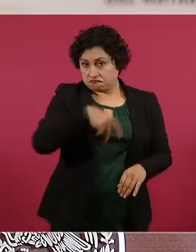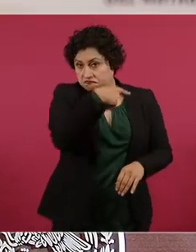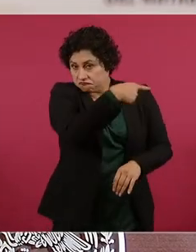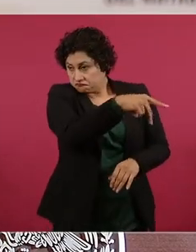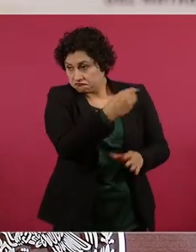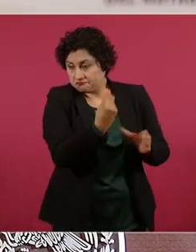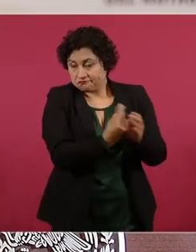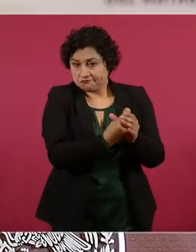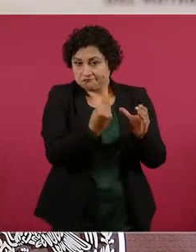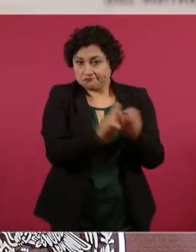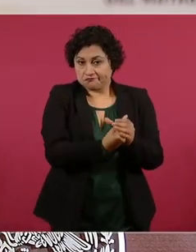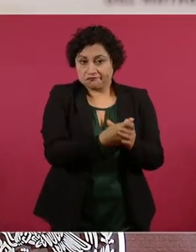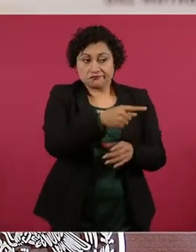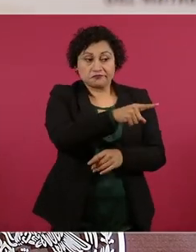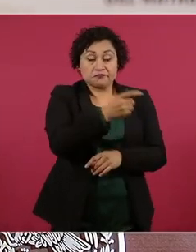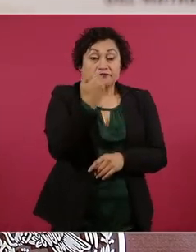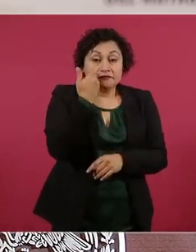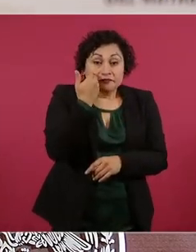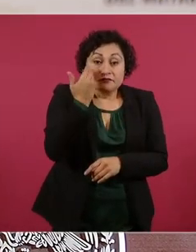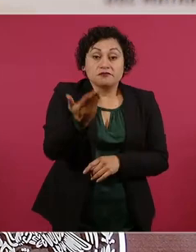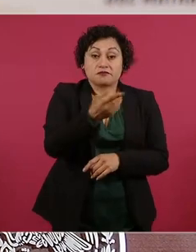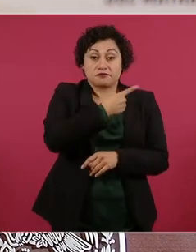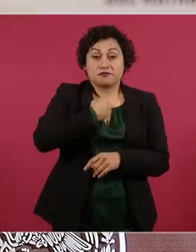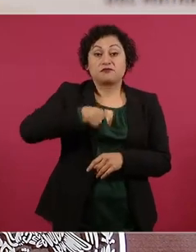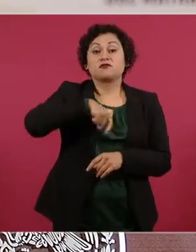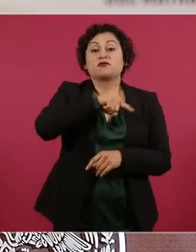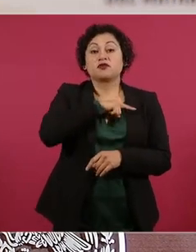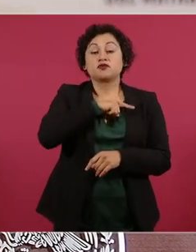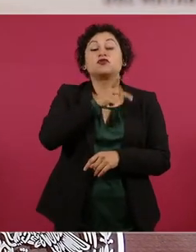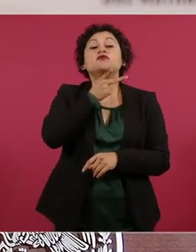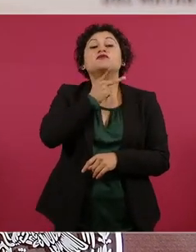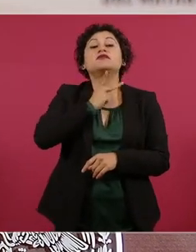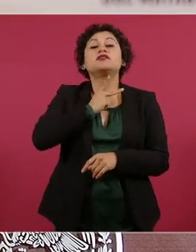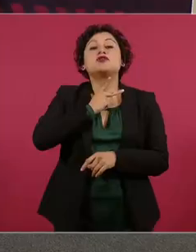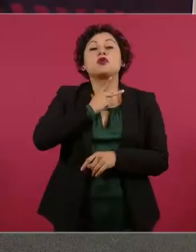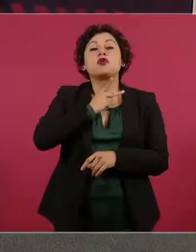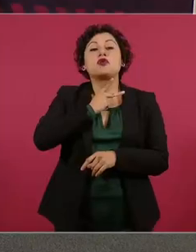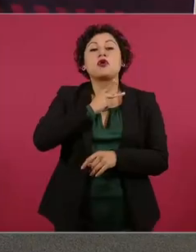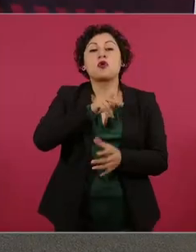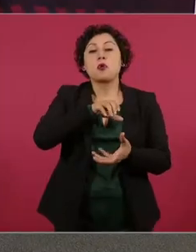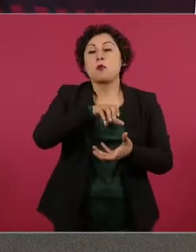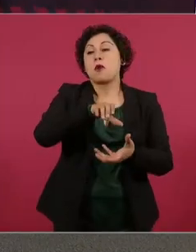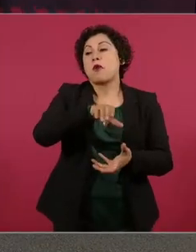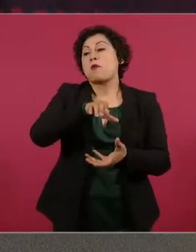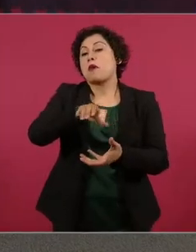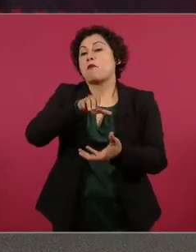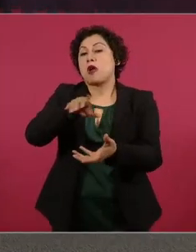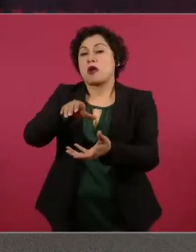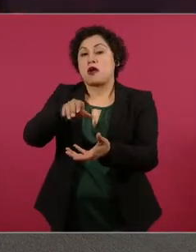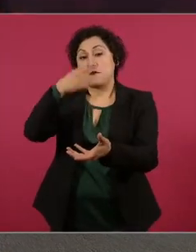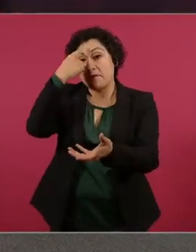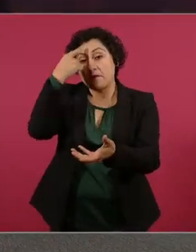de que nosotros siguiéramos vendiendo petróleo crudo y comprando gasolinas.